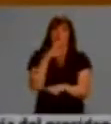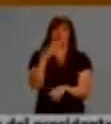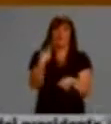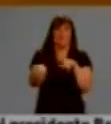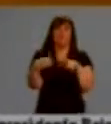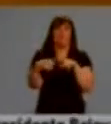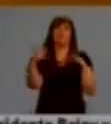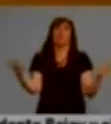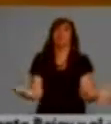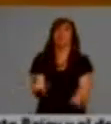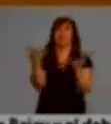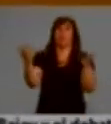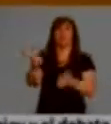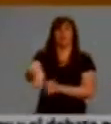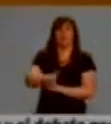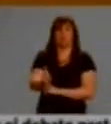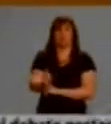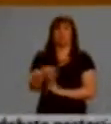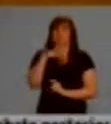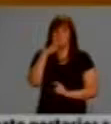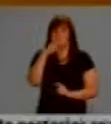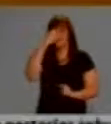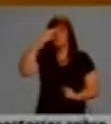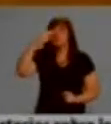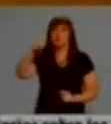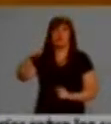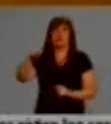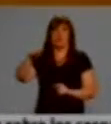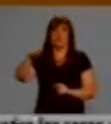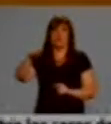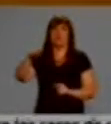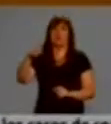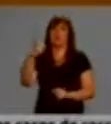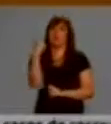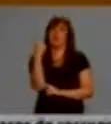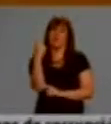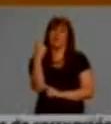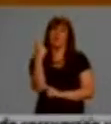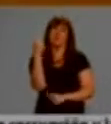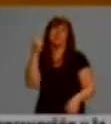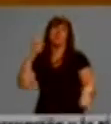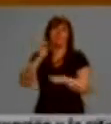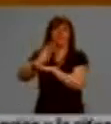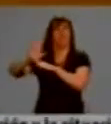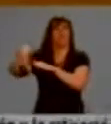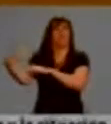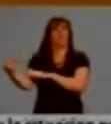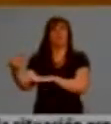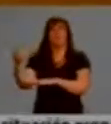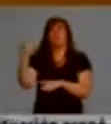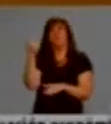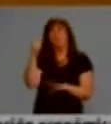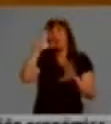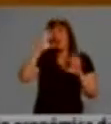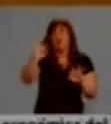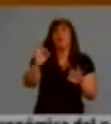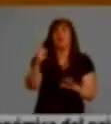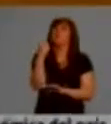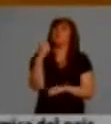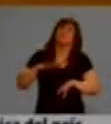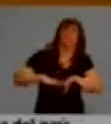cosa baladí, señoría. Usted sabe que necesitamos financiación exterior a un precio razonable. La necesitamos para